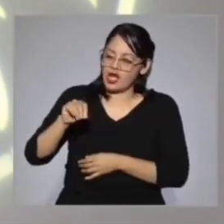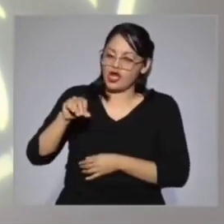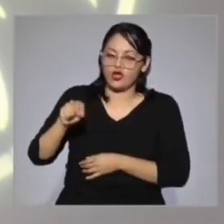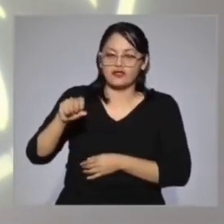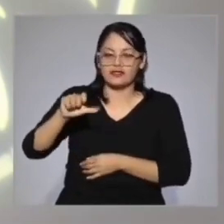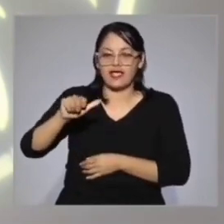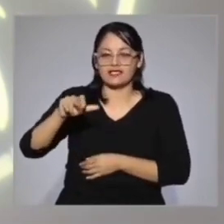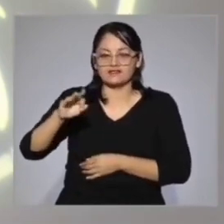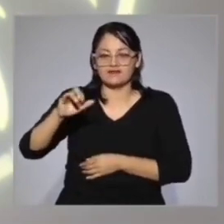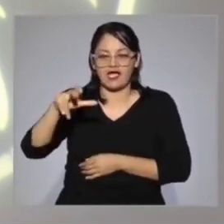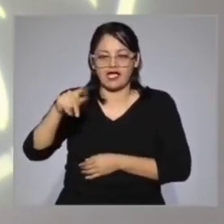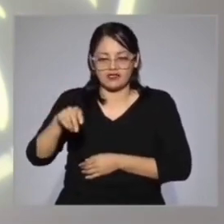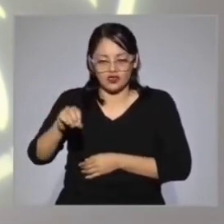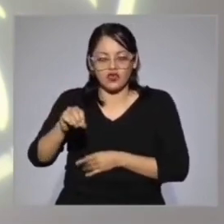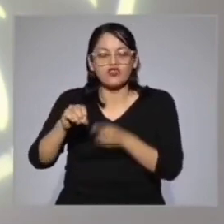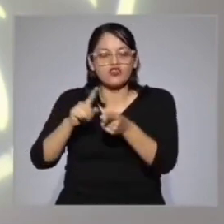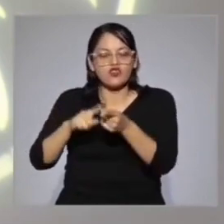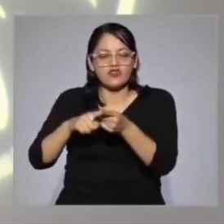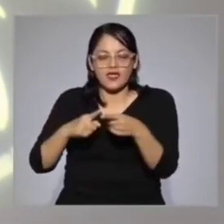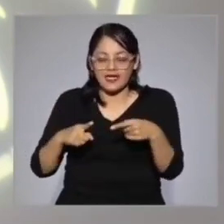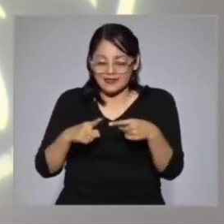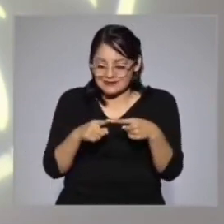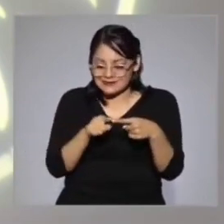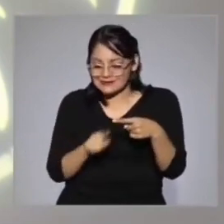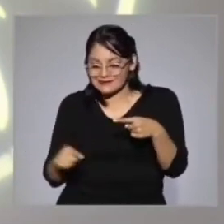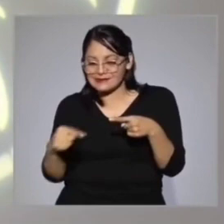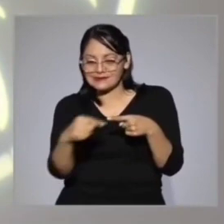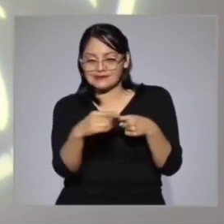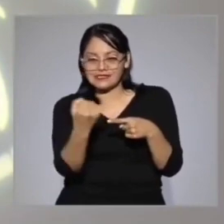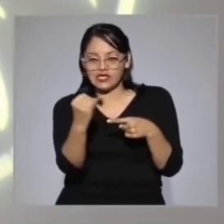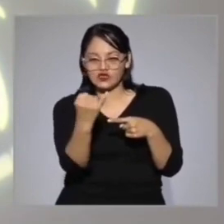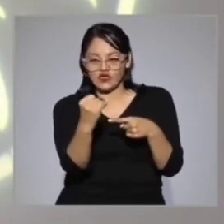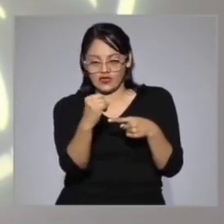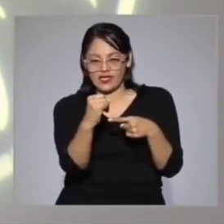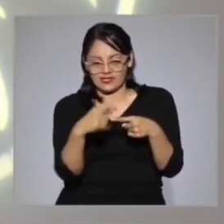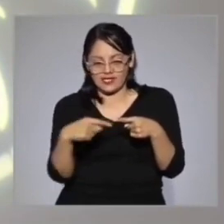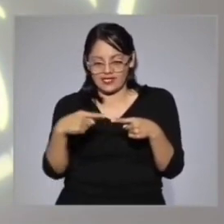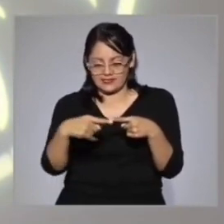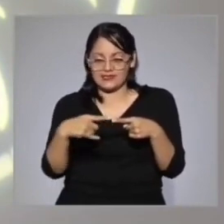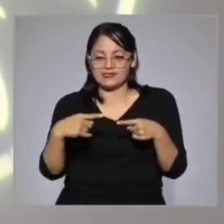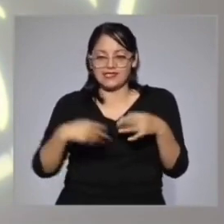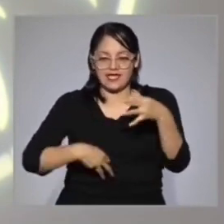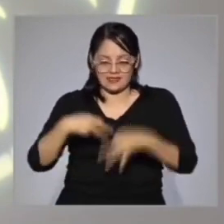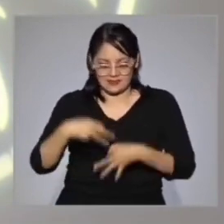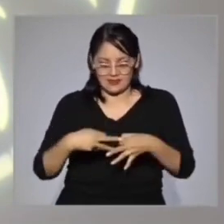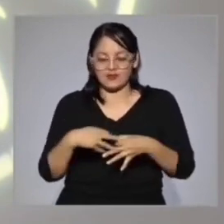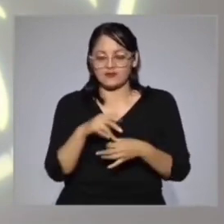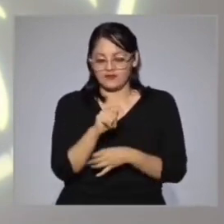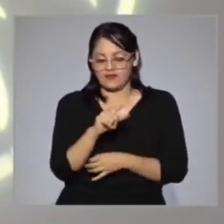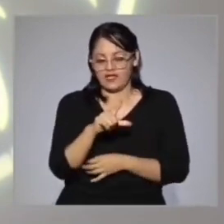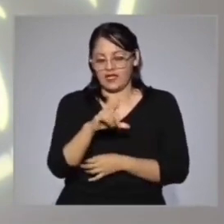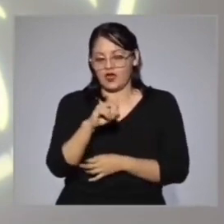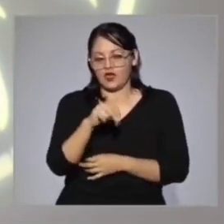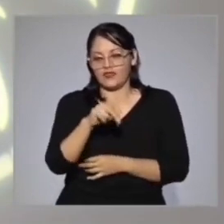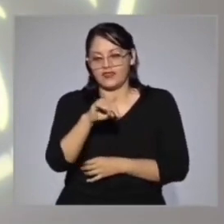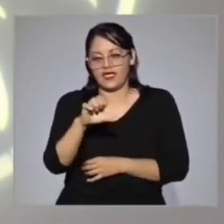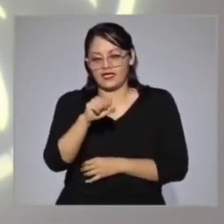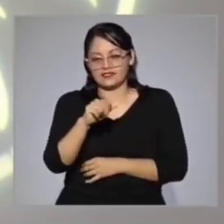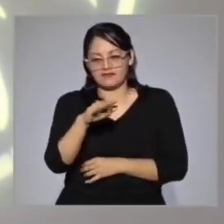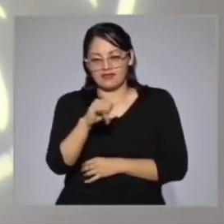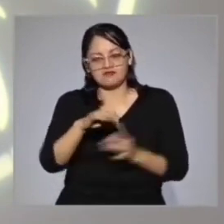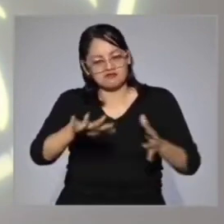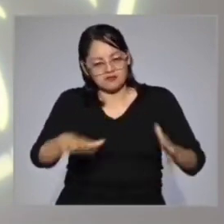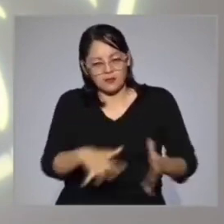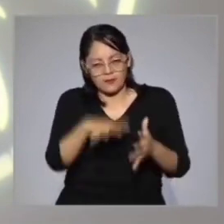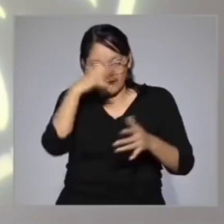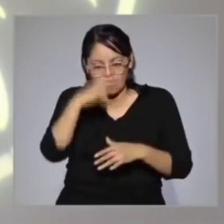asfalto que está a la vuelta ahí del Teatro Insurgentes, ahí está este teatro, el telón de asfalto, que impulsa muchísimo el